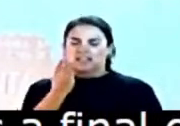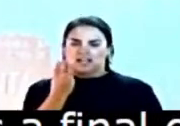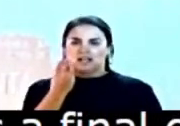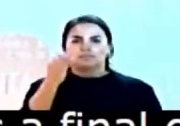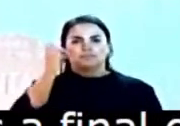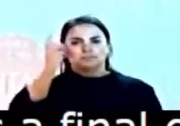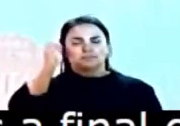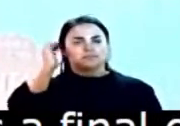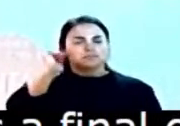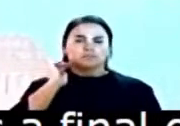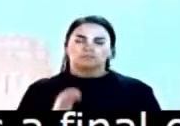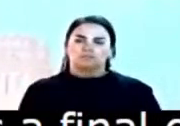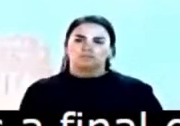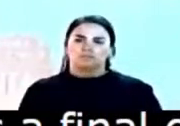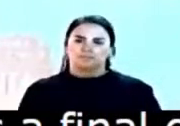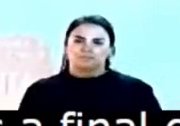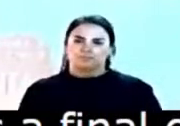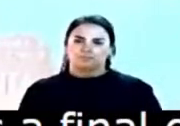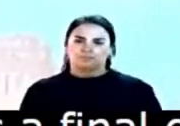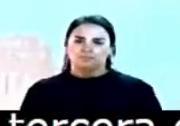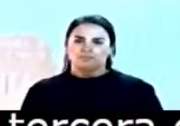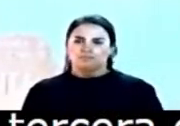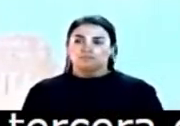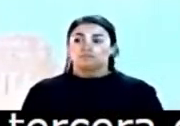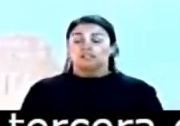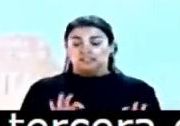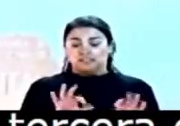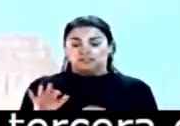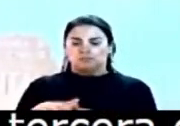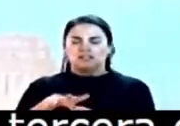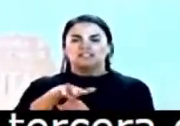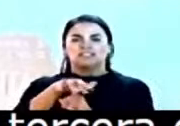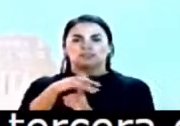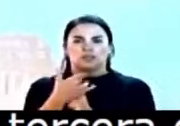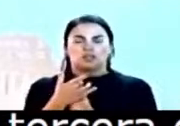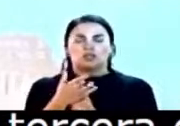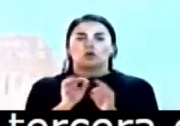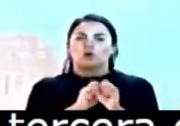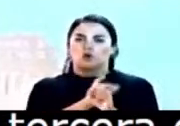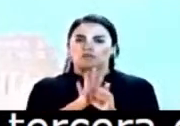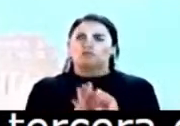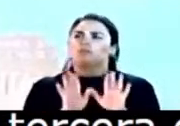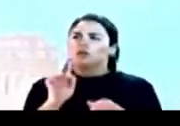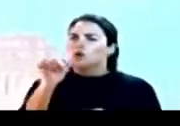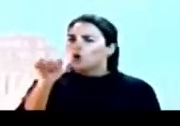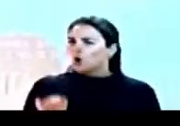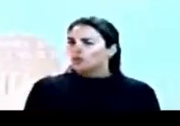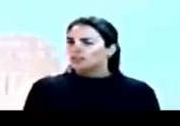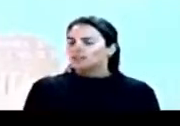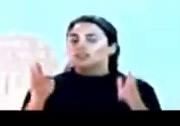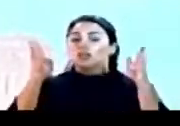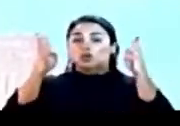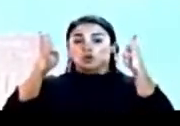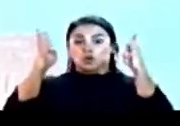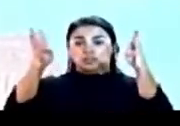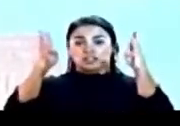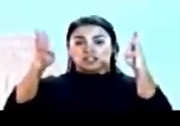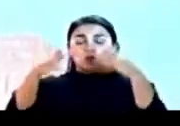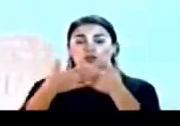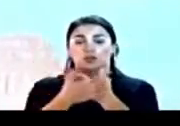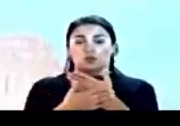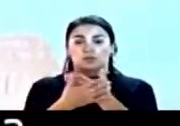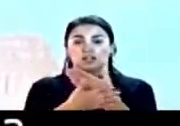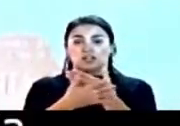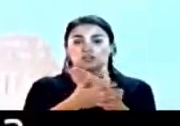de refuerzo. Esto en cuanto a la situación de la pandemia. Pero hoy, en el Consejo de